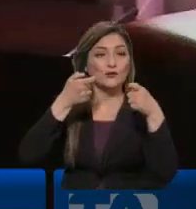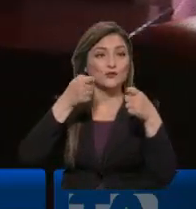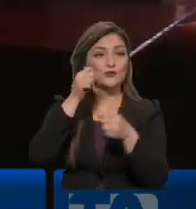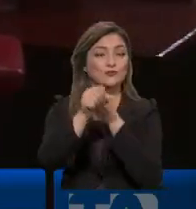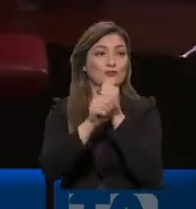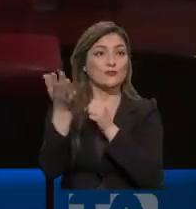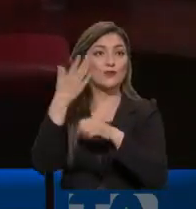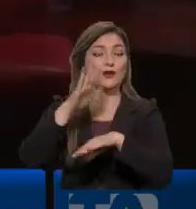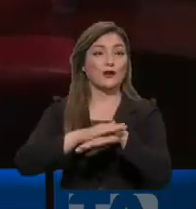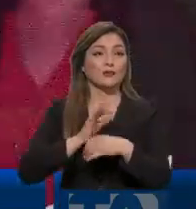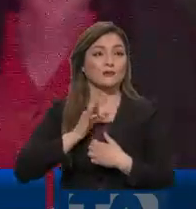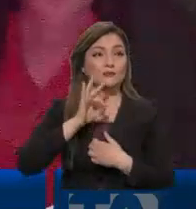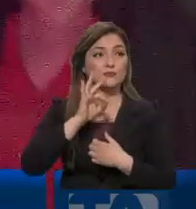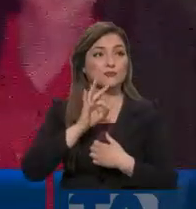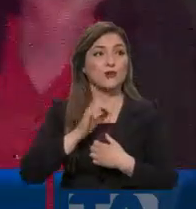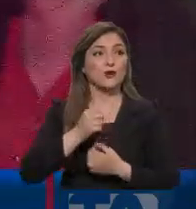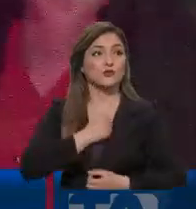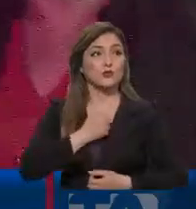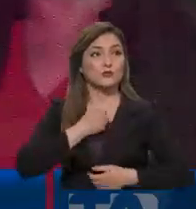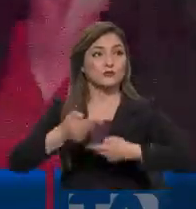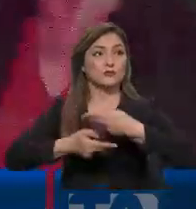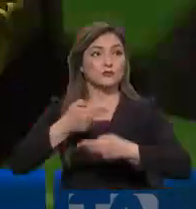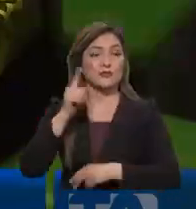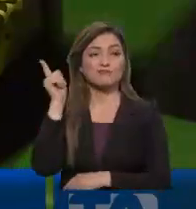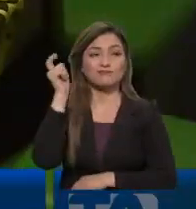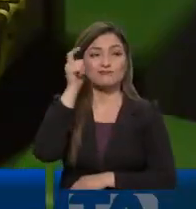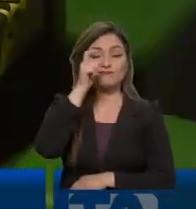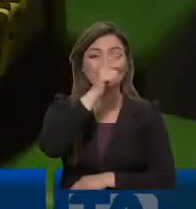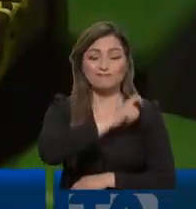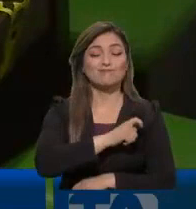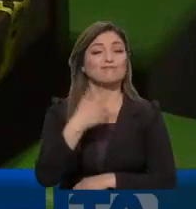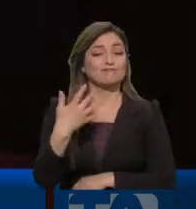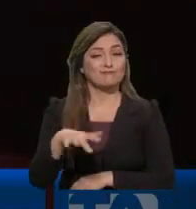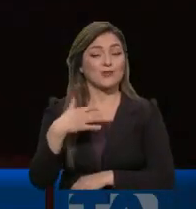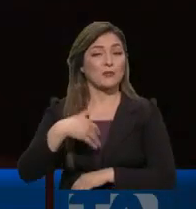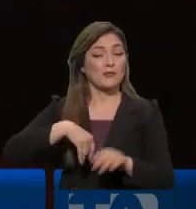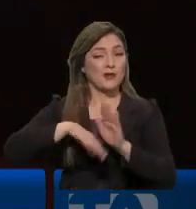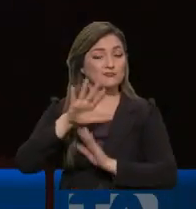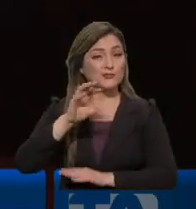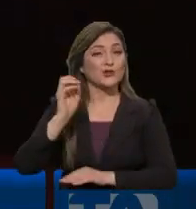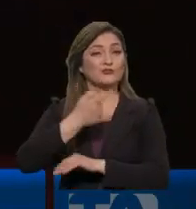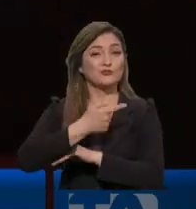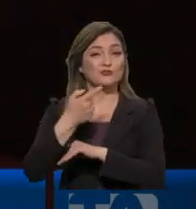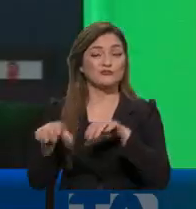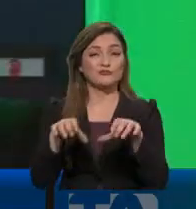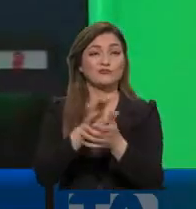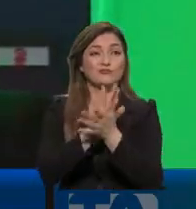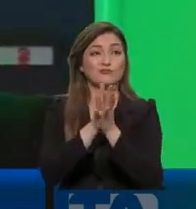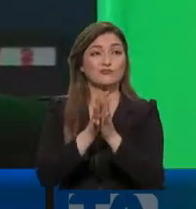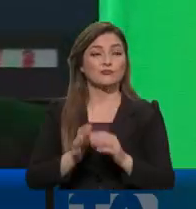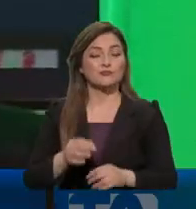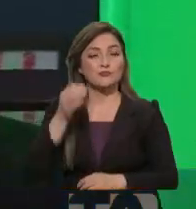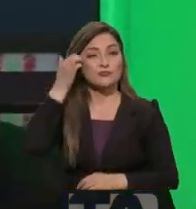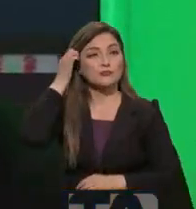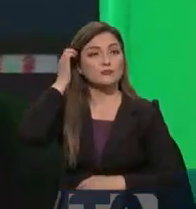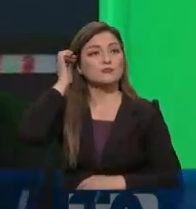emergencia sanitaria. La dueña del negocio narra los difíciles momentos que atravesó en estos más de 500 días de inactividad. Yo realmente he